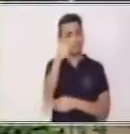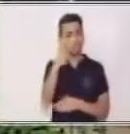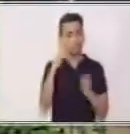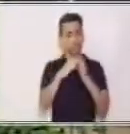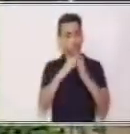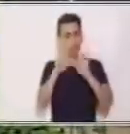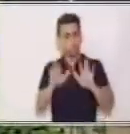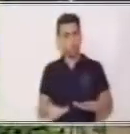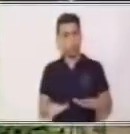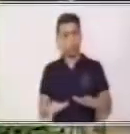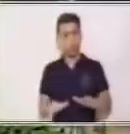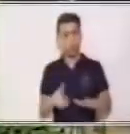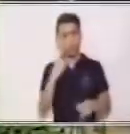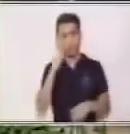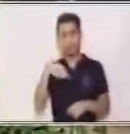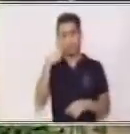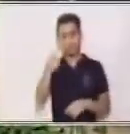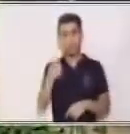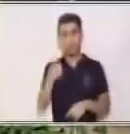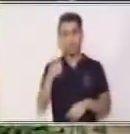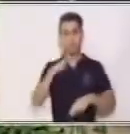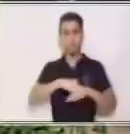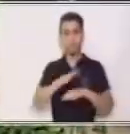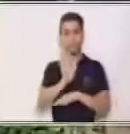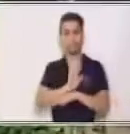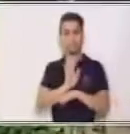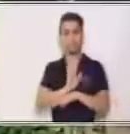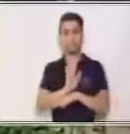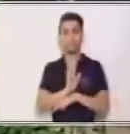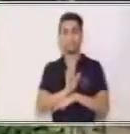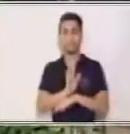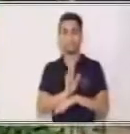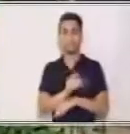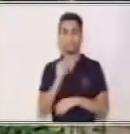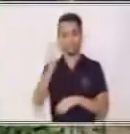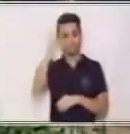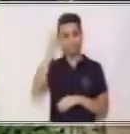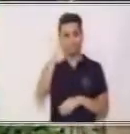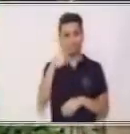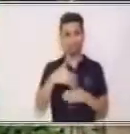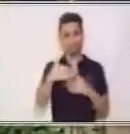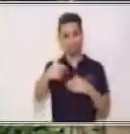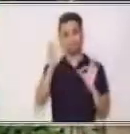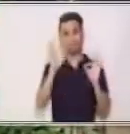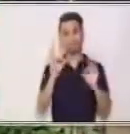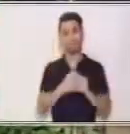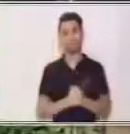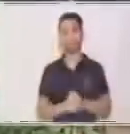permanezcas en casa. Nos seguimos viendo en próximos programas. Éxitos y adelante.